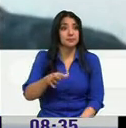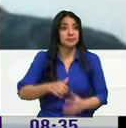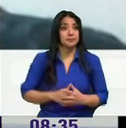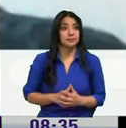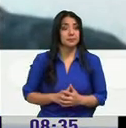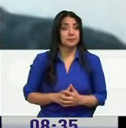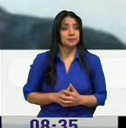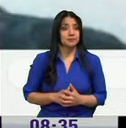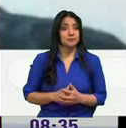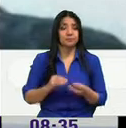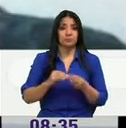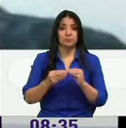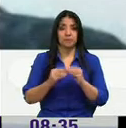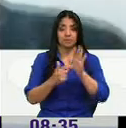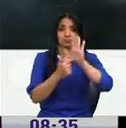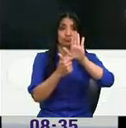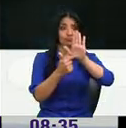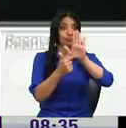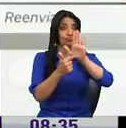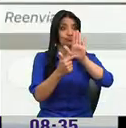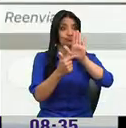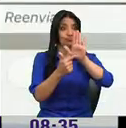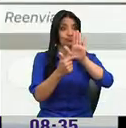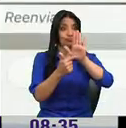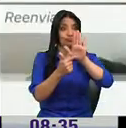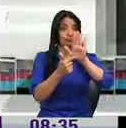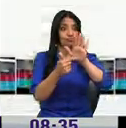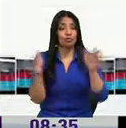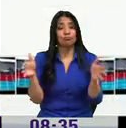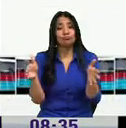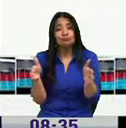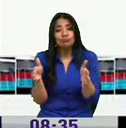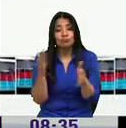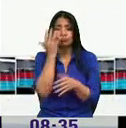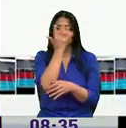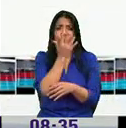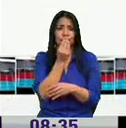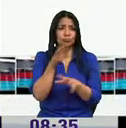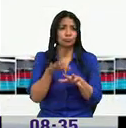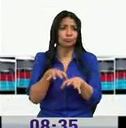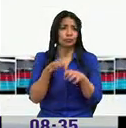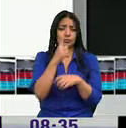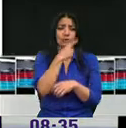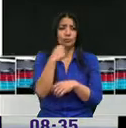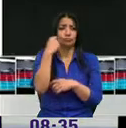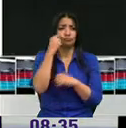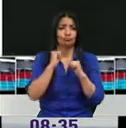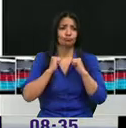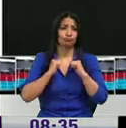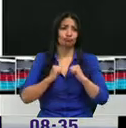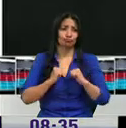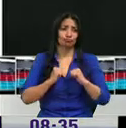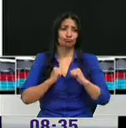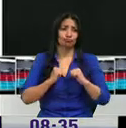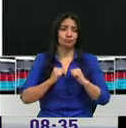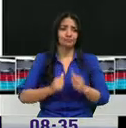mira, ese es el número, anótelo por favor. Y esta es la cosita maravillosa. Esa carita. Miren,